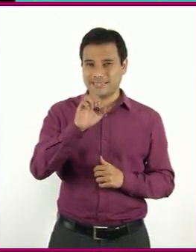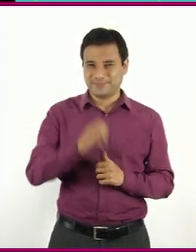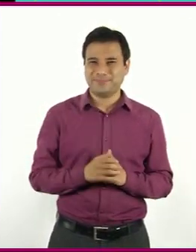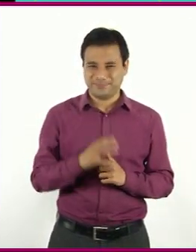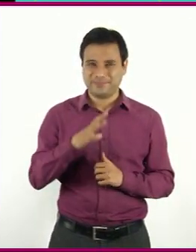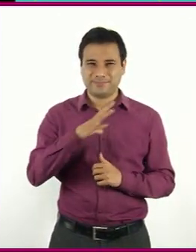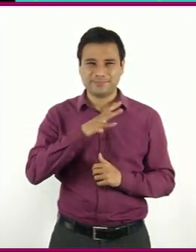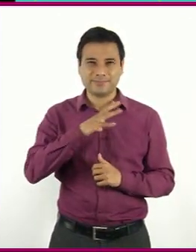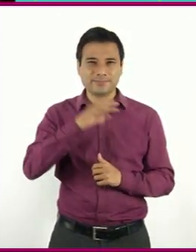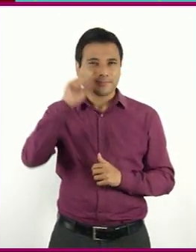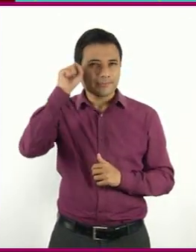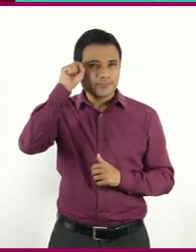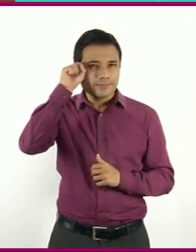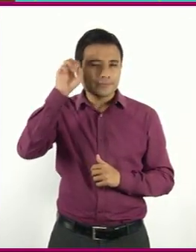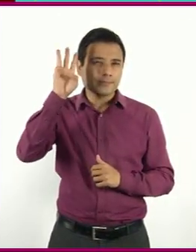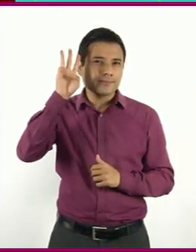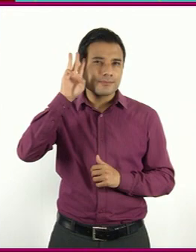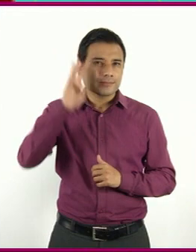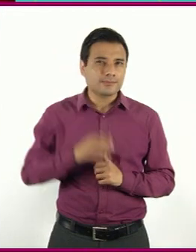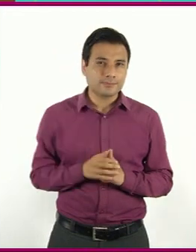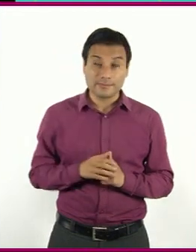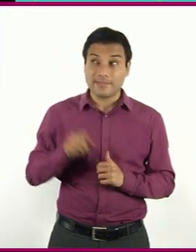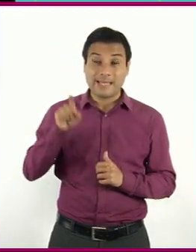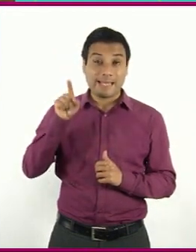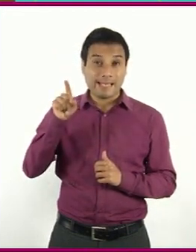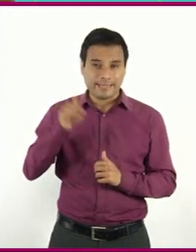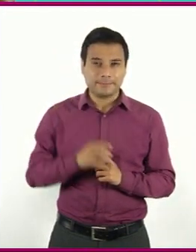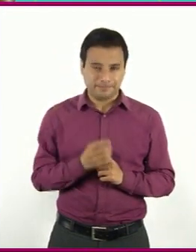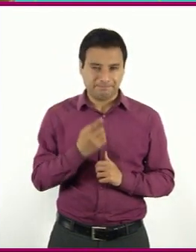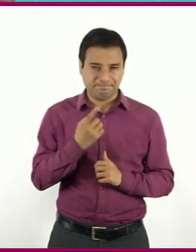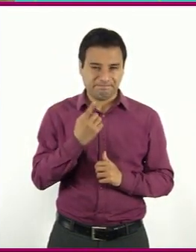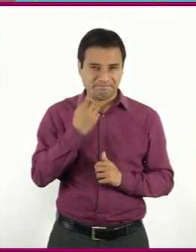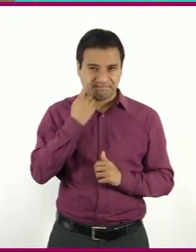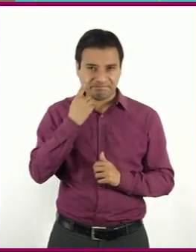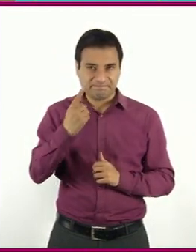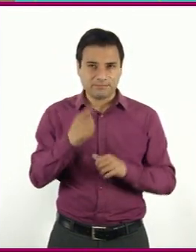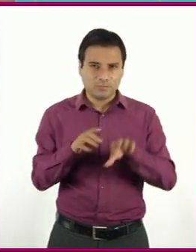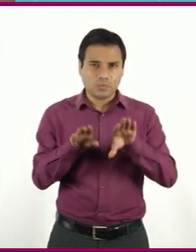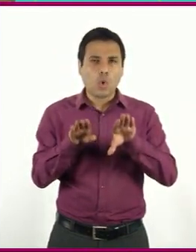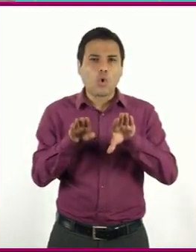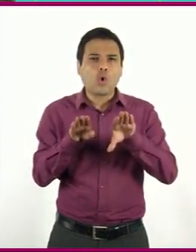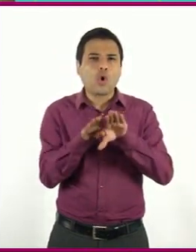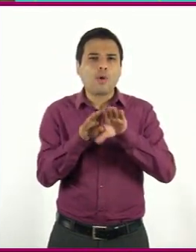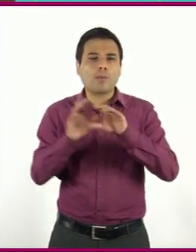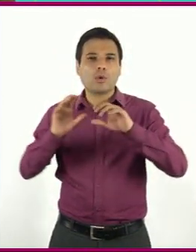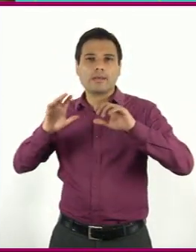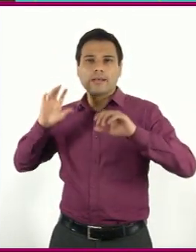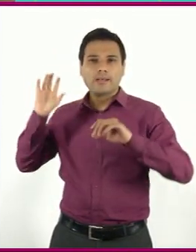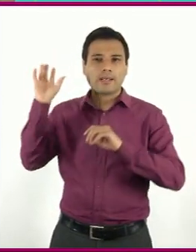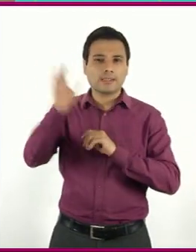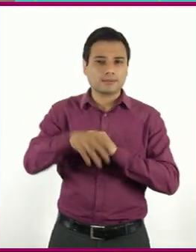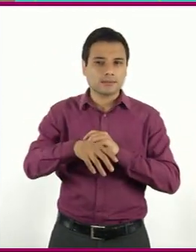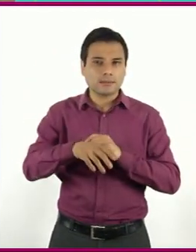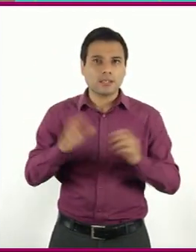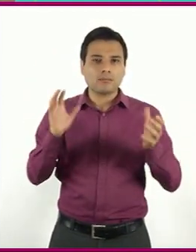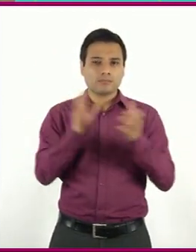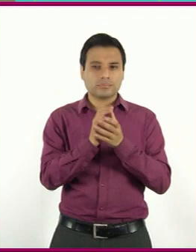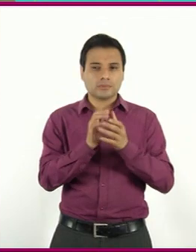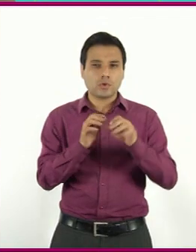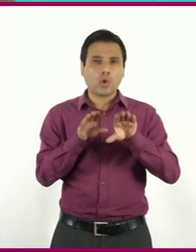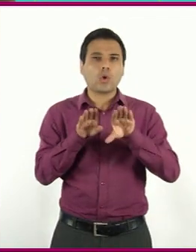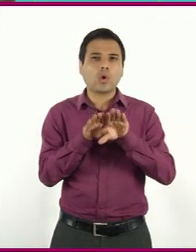Down, nos muestra, de acuerdo a sus habilidades, cómo lanzar y cachar utilizando una coladera